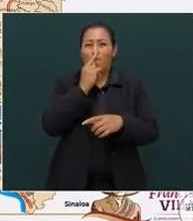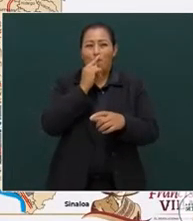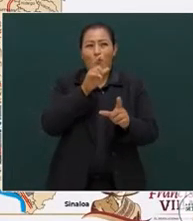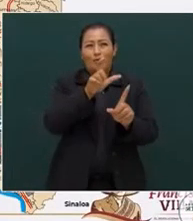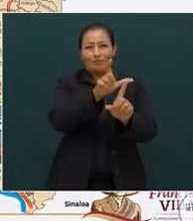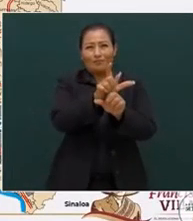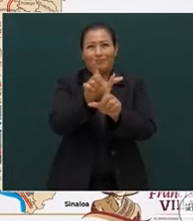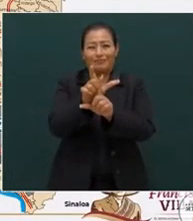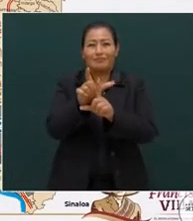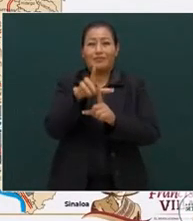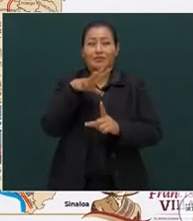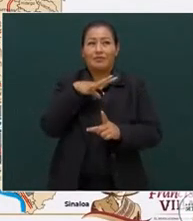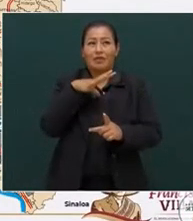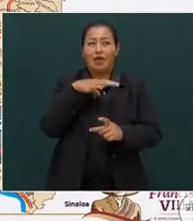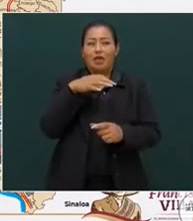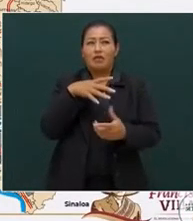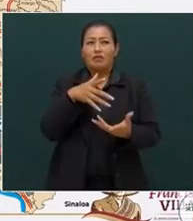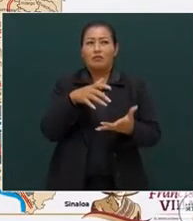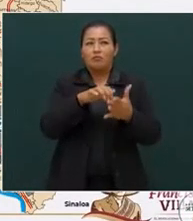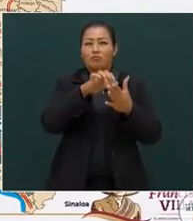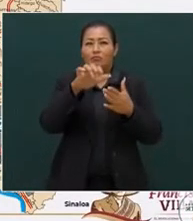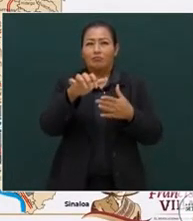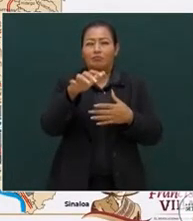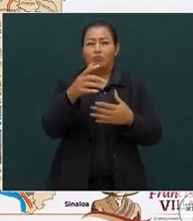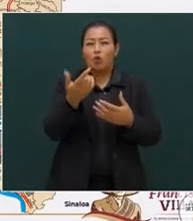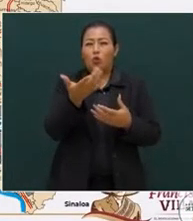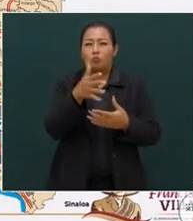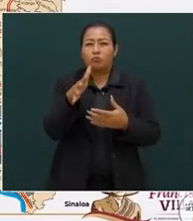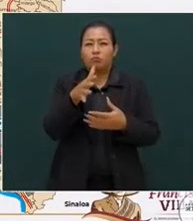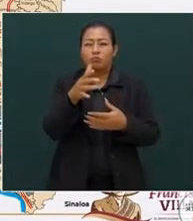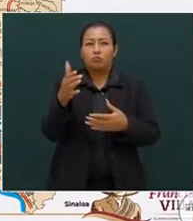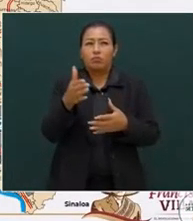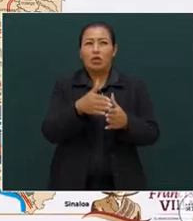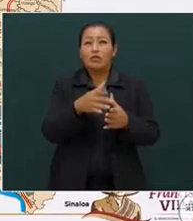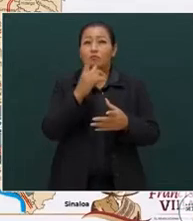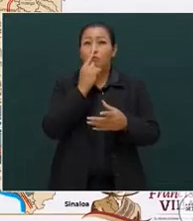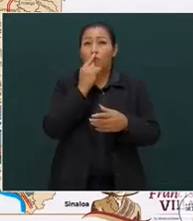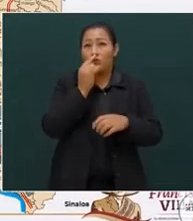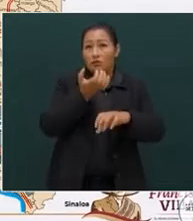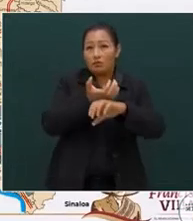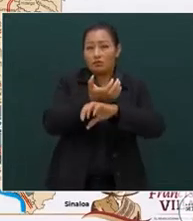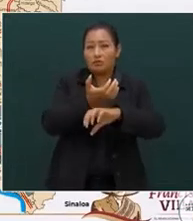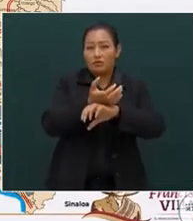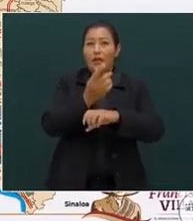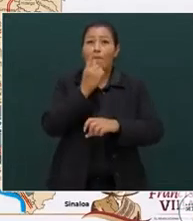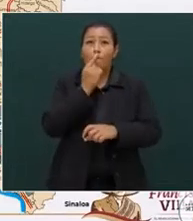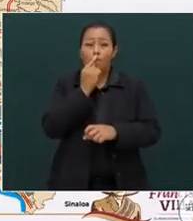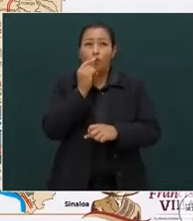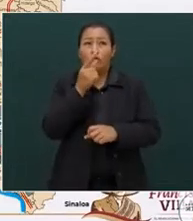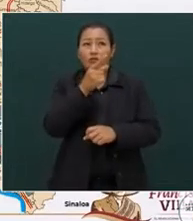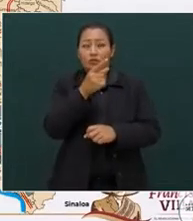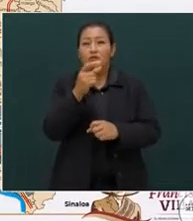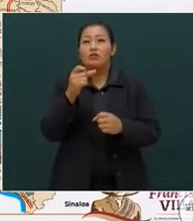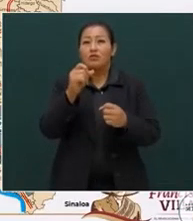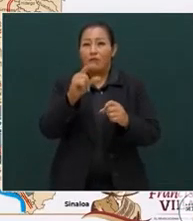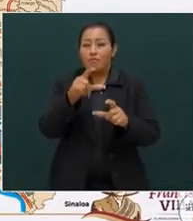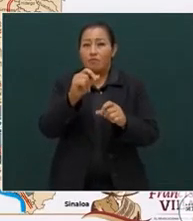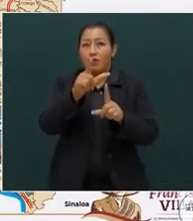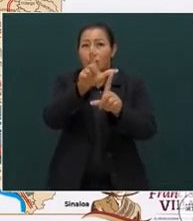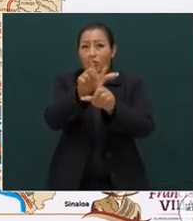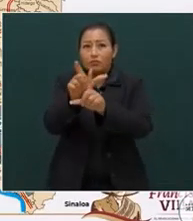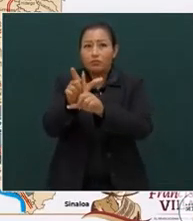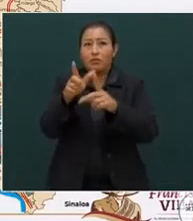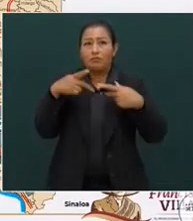Tienen, en lo que es policía estatal, la policía, los operativos,